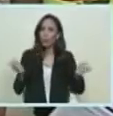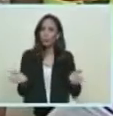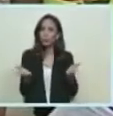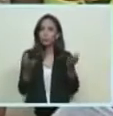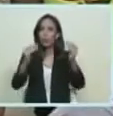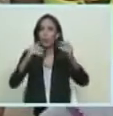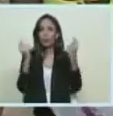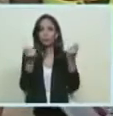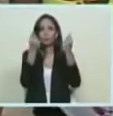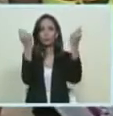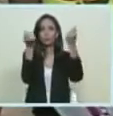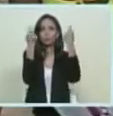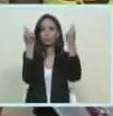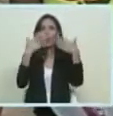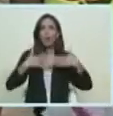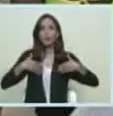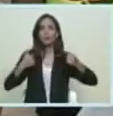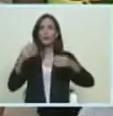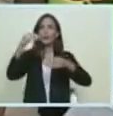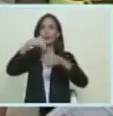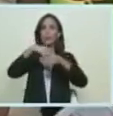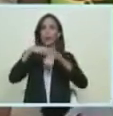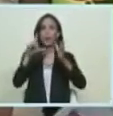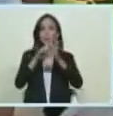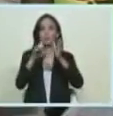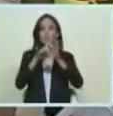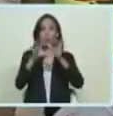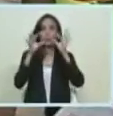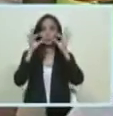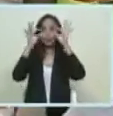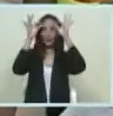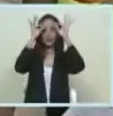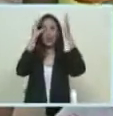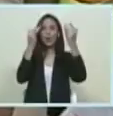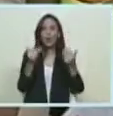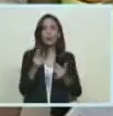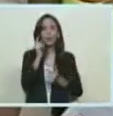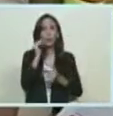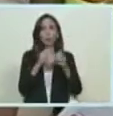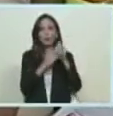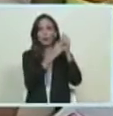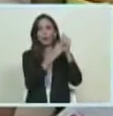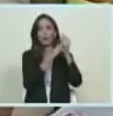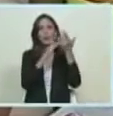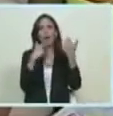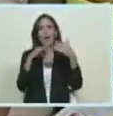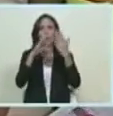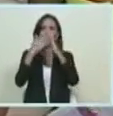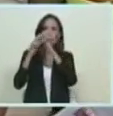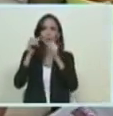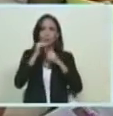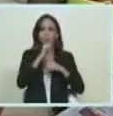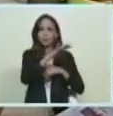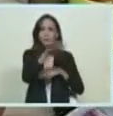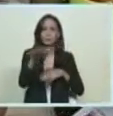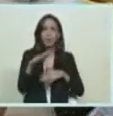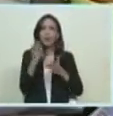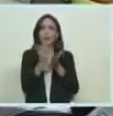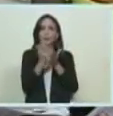salud dentro del Liceo Andrés Bello. Aquí nos encontramos con una brigadista promotora comunitaria de salud quien